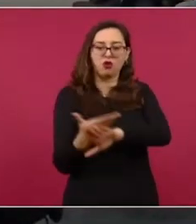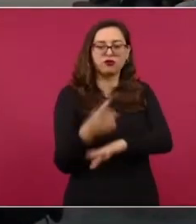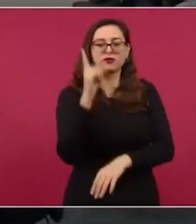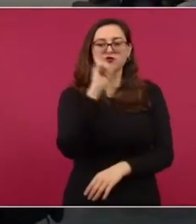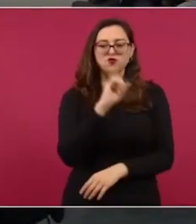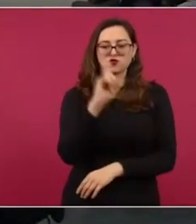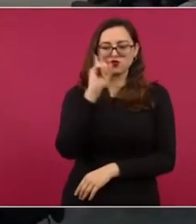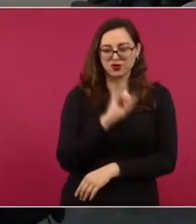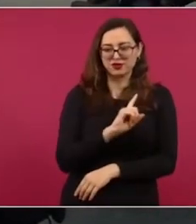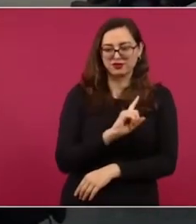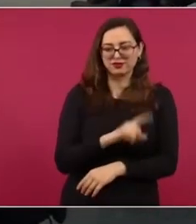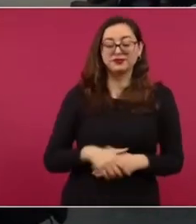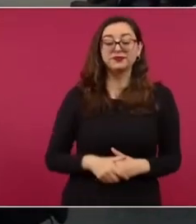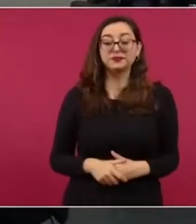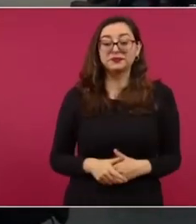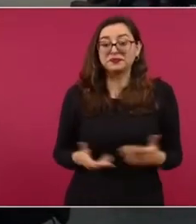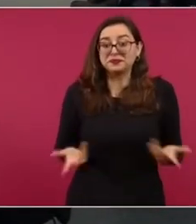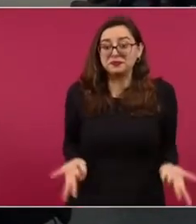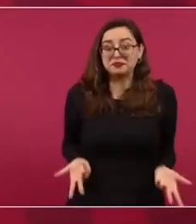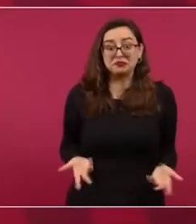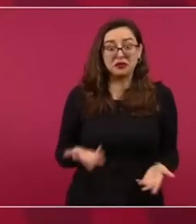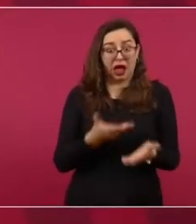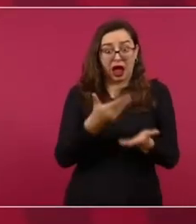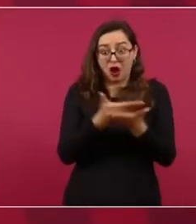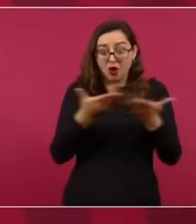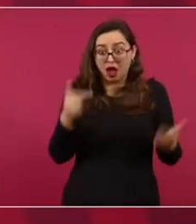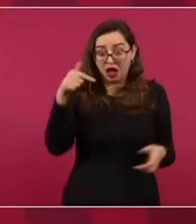Acerca de lo que me pueda pasar a mí,